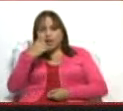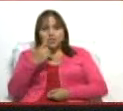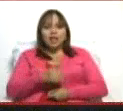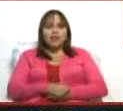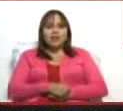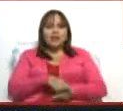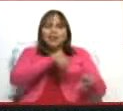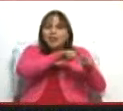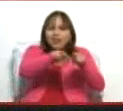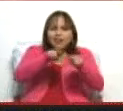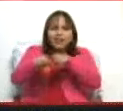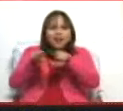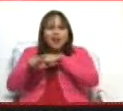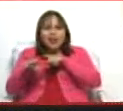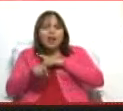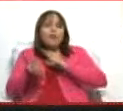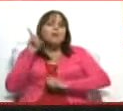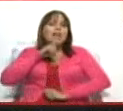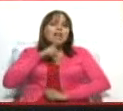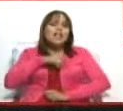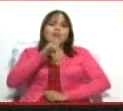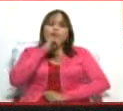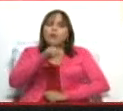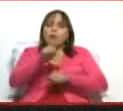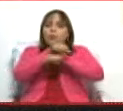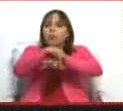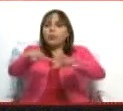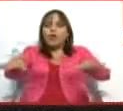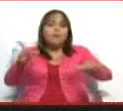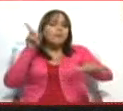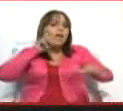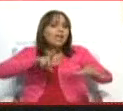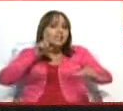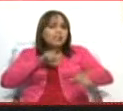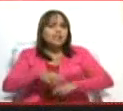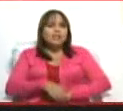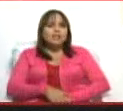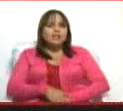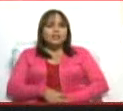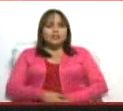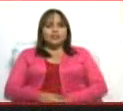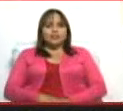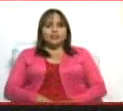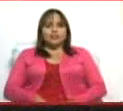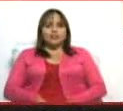información falsa, mentira, y sacan hasta, ¿cómo se llama?